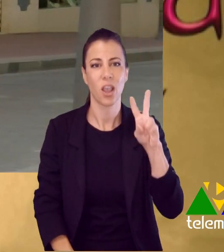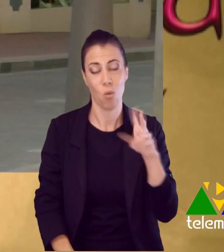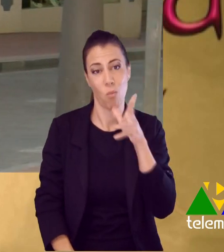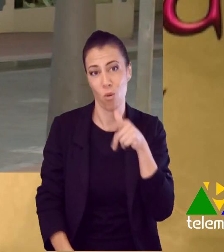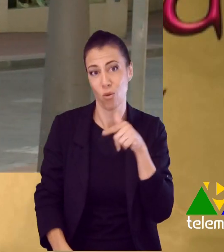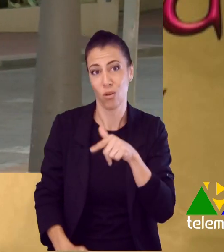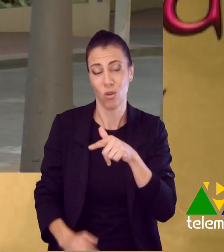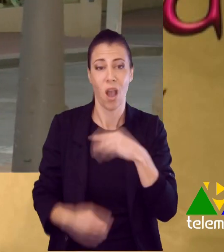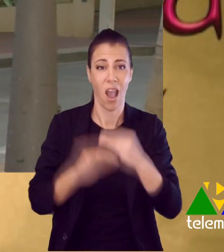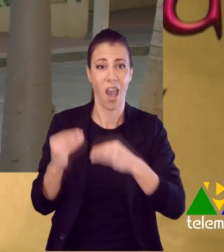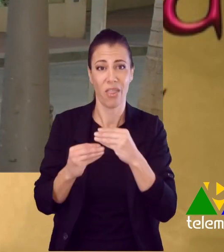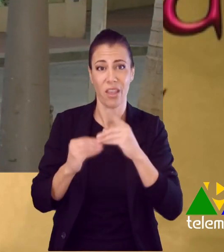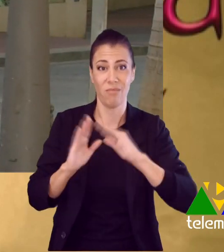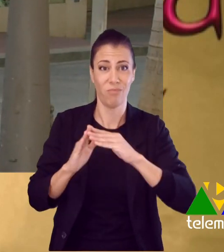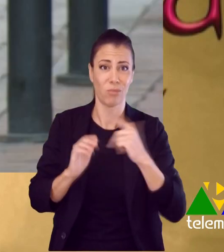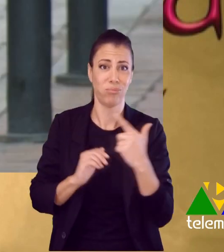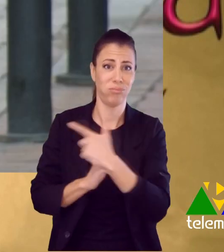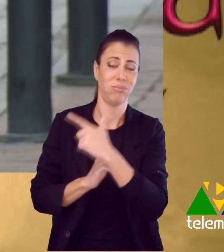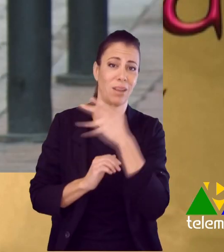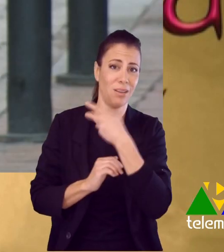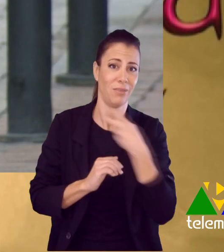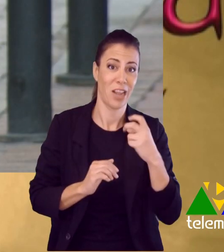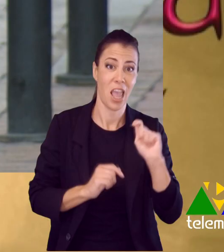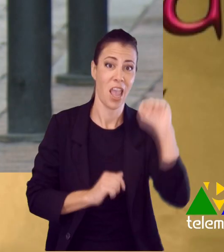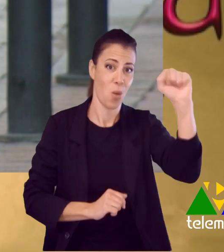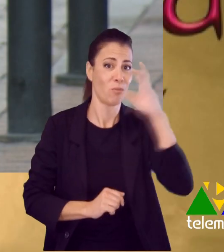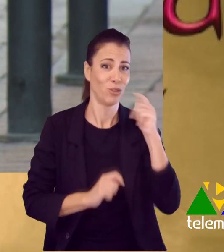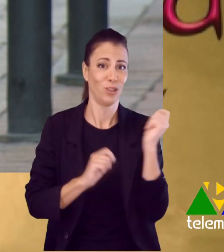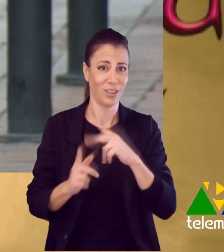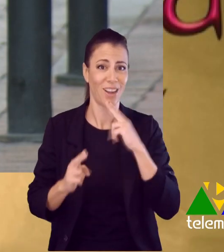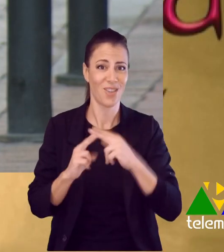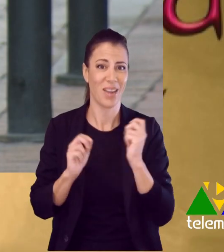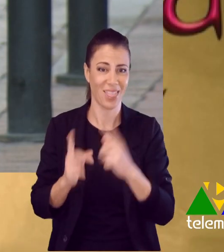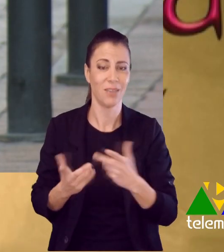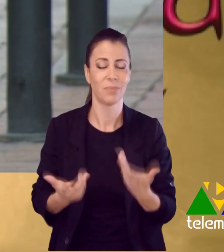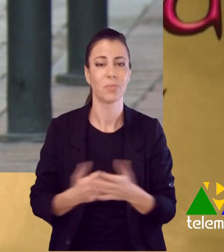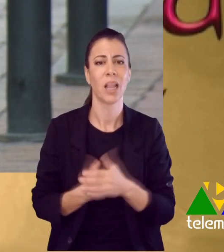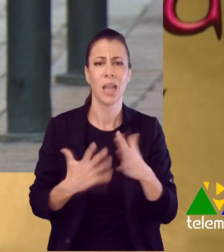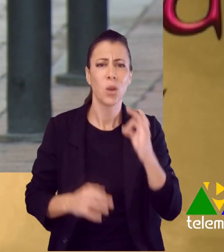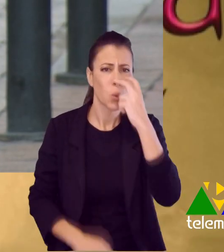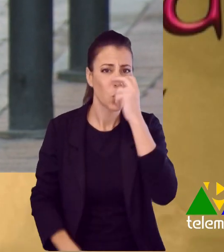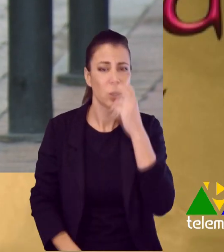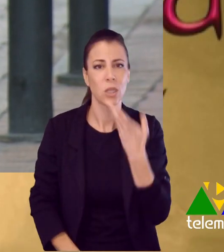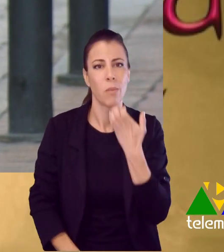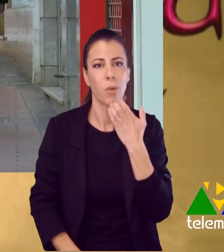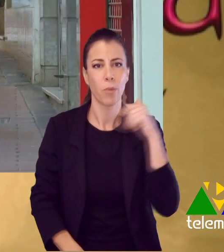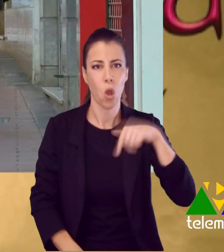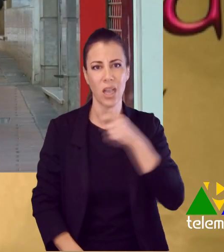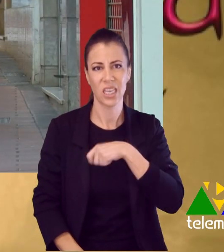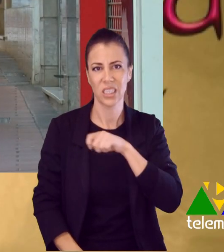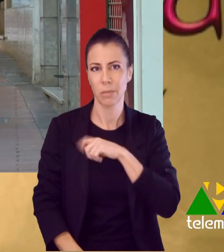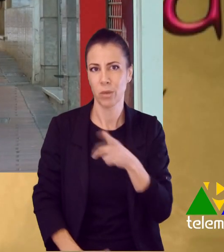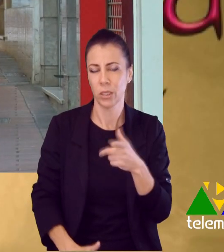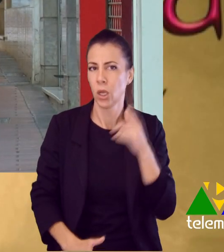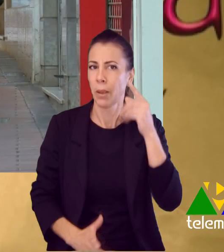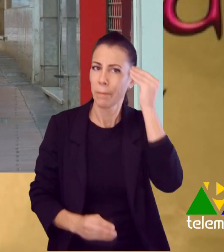Es curioso que a lo mejor, dada la situación que sucede allí, no se entienda aquí, por ejemplo, en España, pues como una